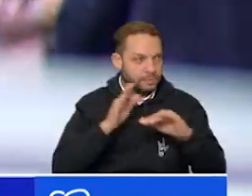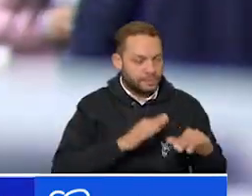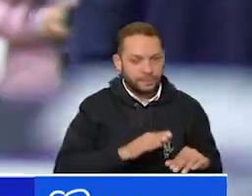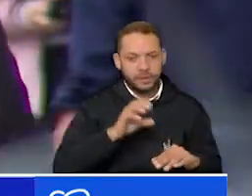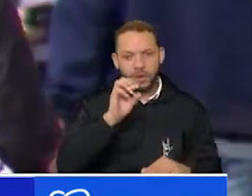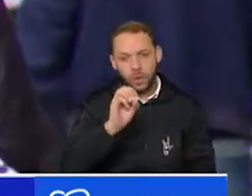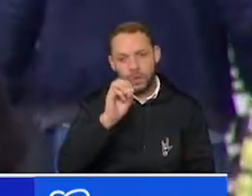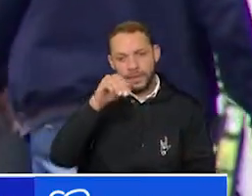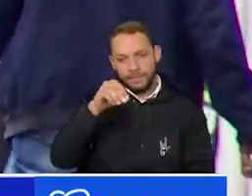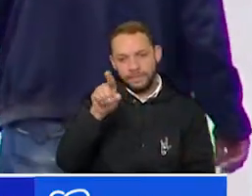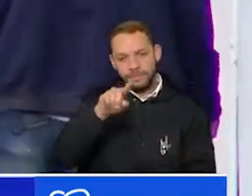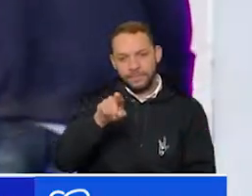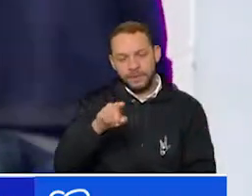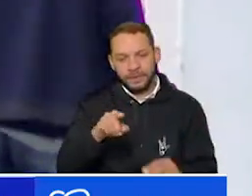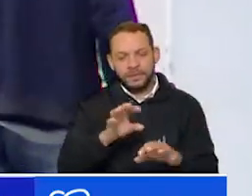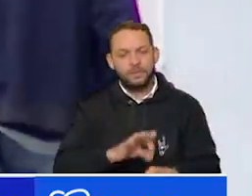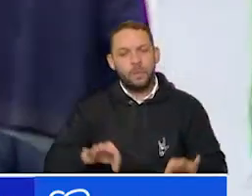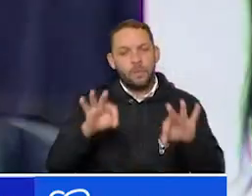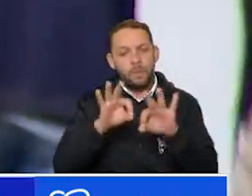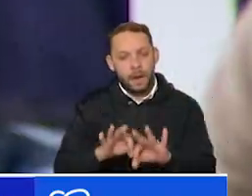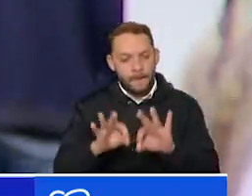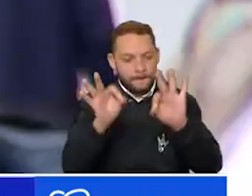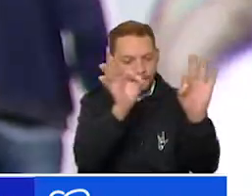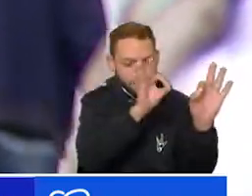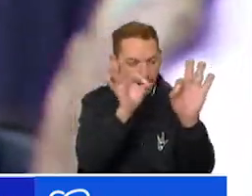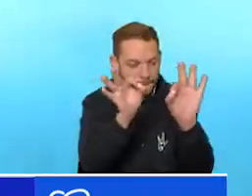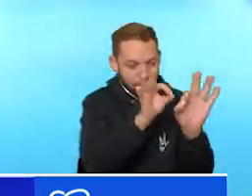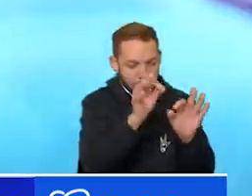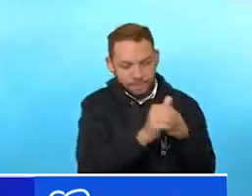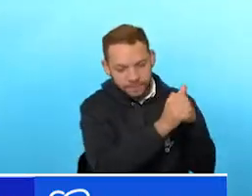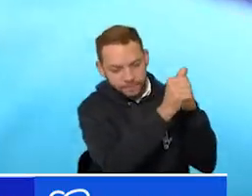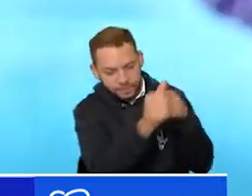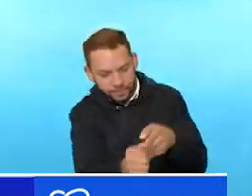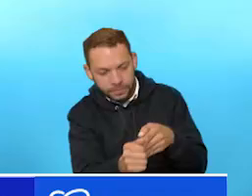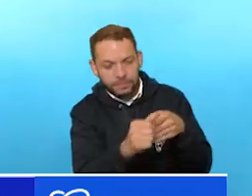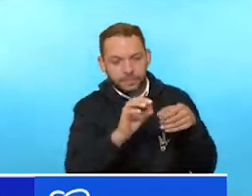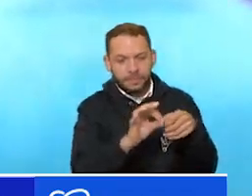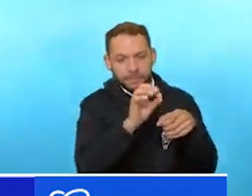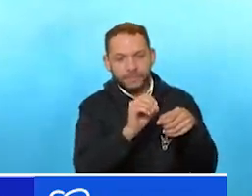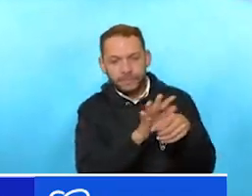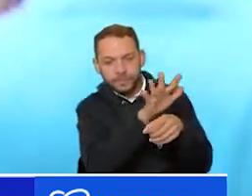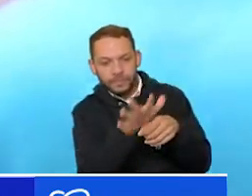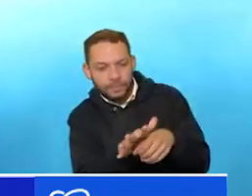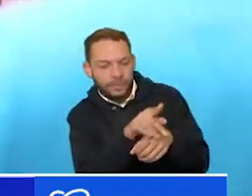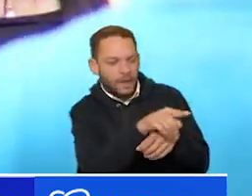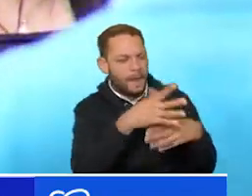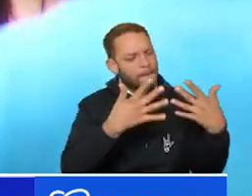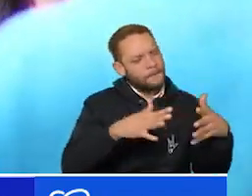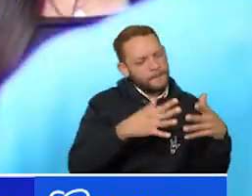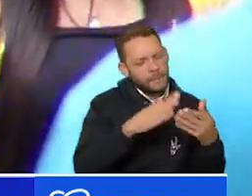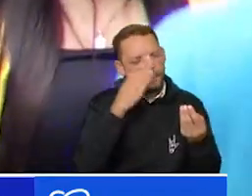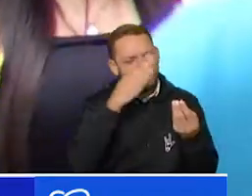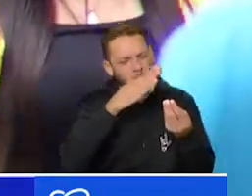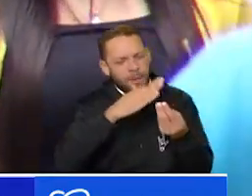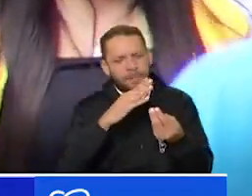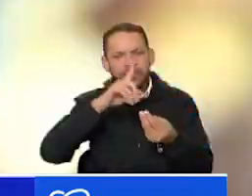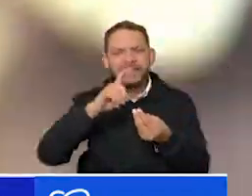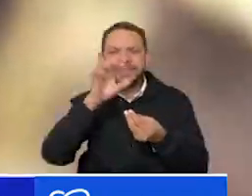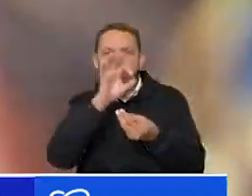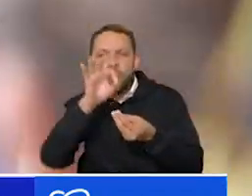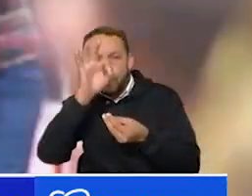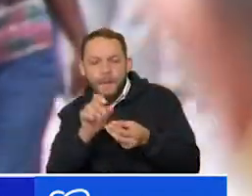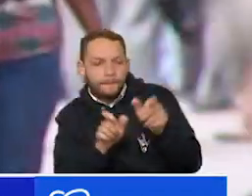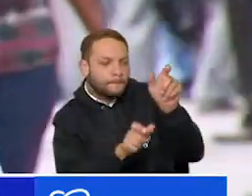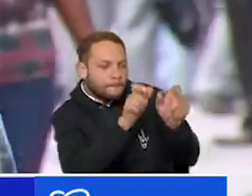ha destacado la importancia de tratar los efectos a largo plazo de la pandemia del COVID-19, pues se estima que alrededor del 6% de las personas